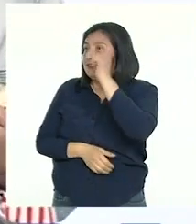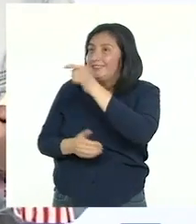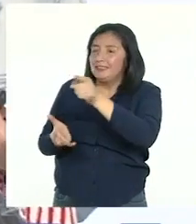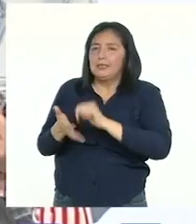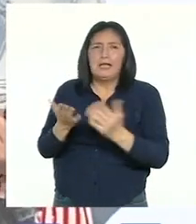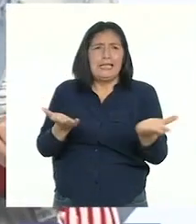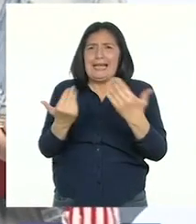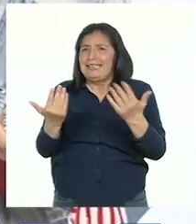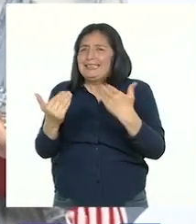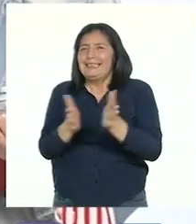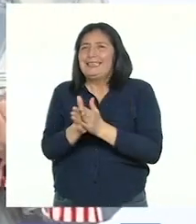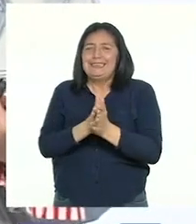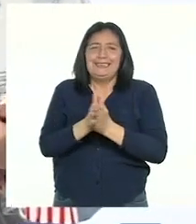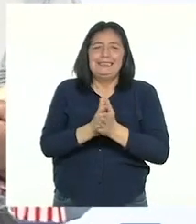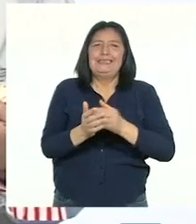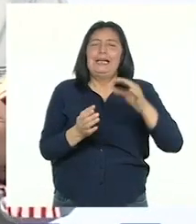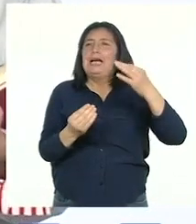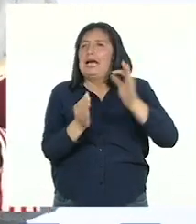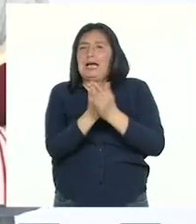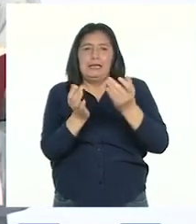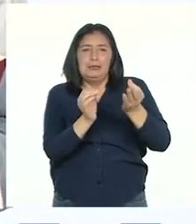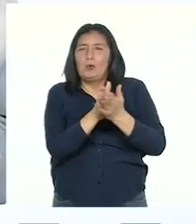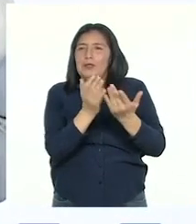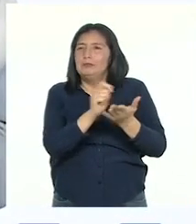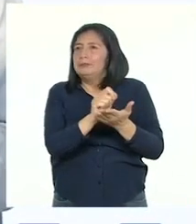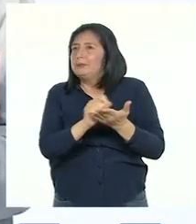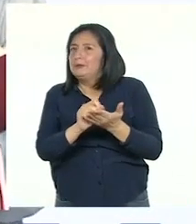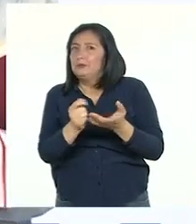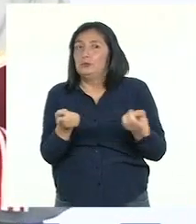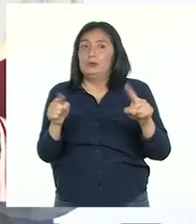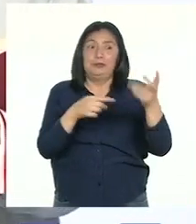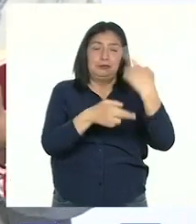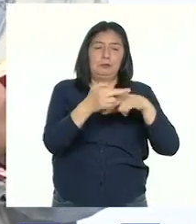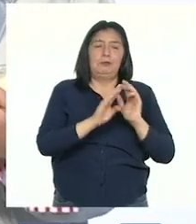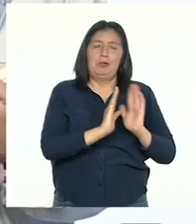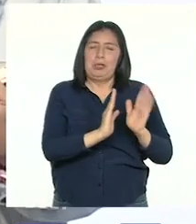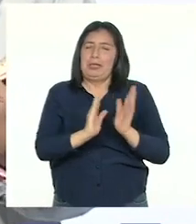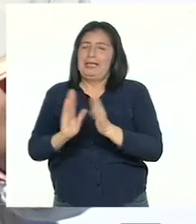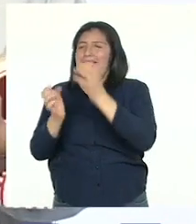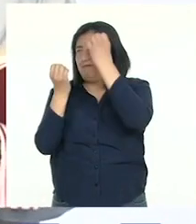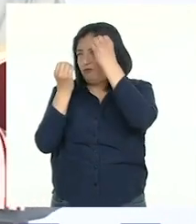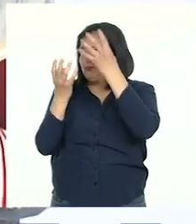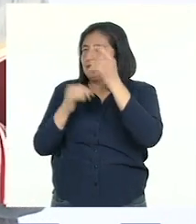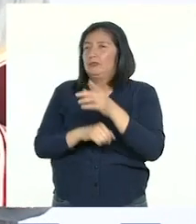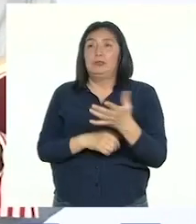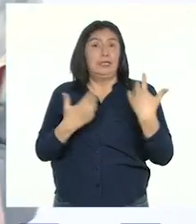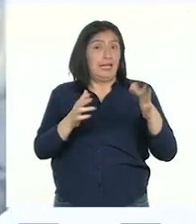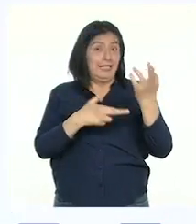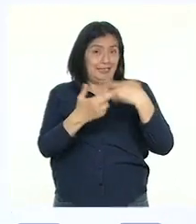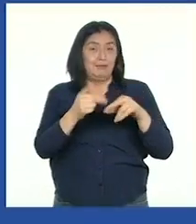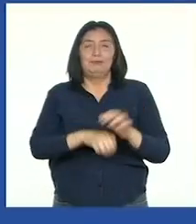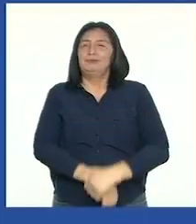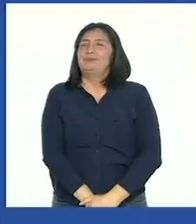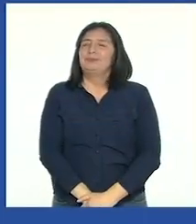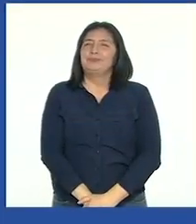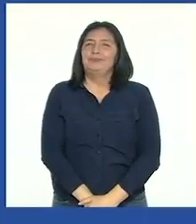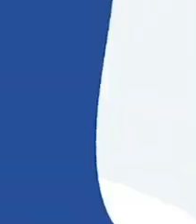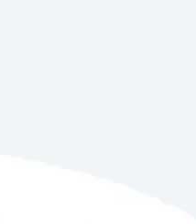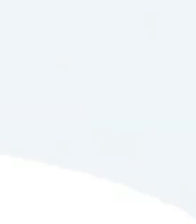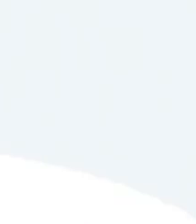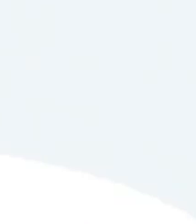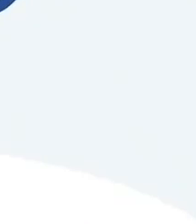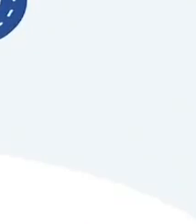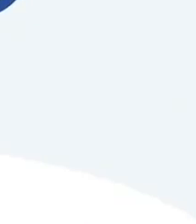casa, traigan corriendo lápiz y papel para tomar apuntes, porque al volver organizaremos toda la información. Ahora regresamos.